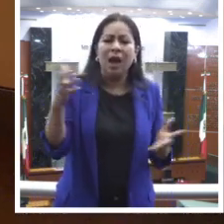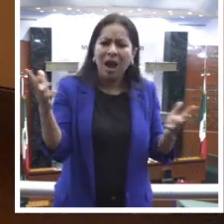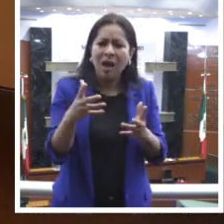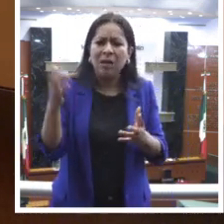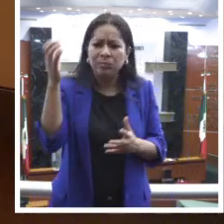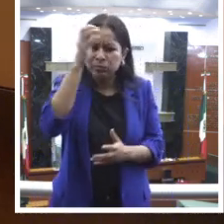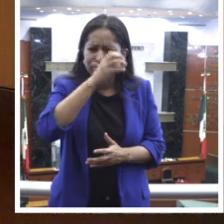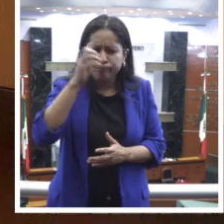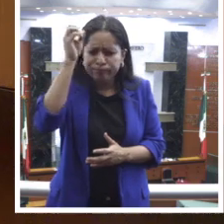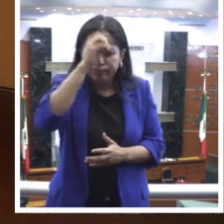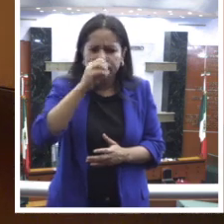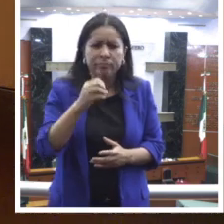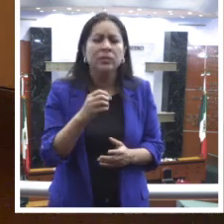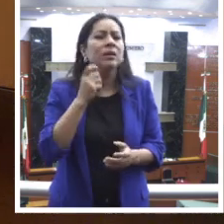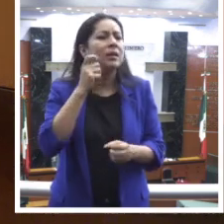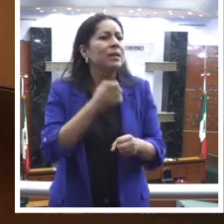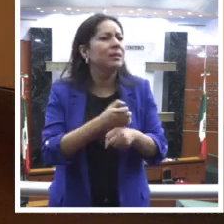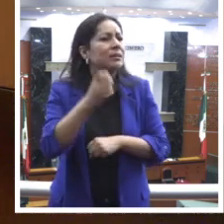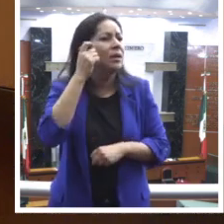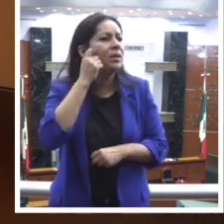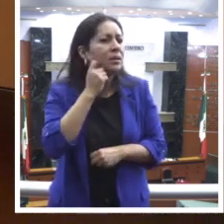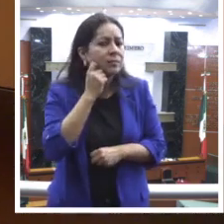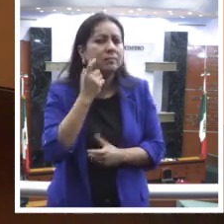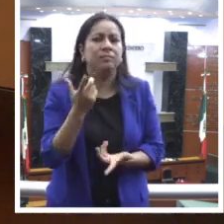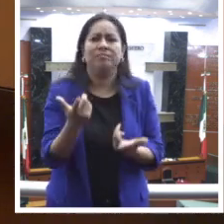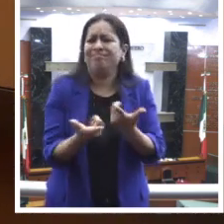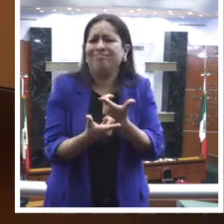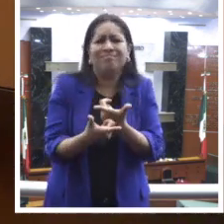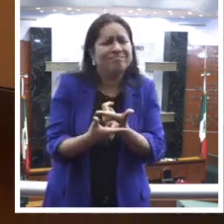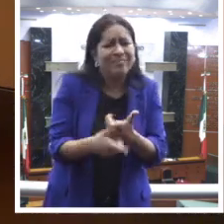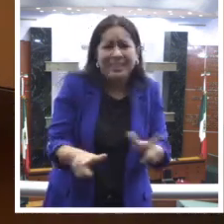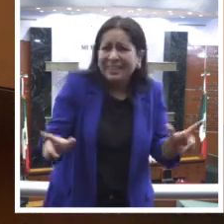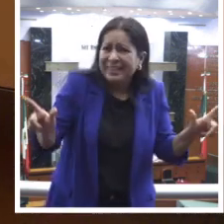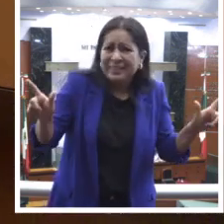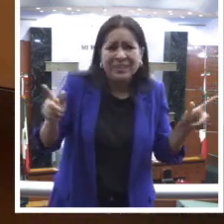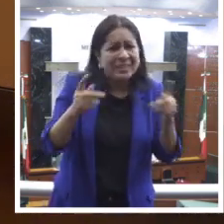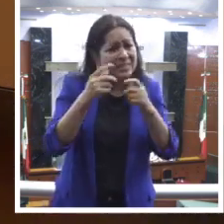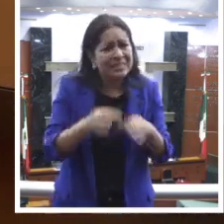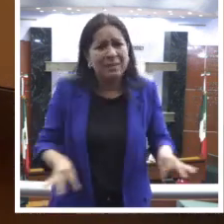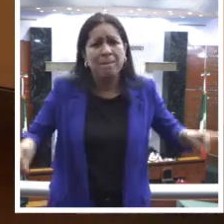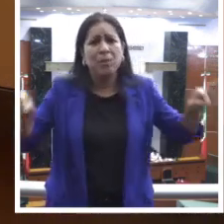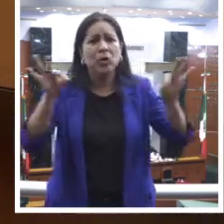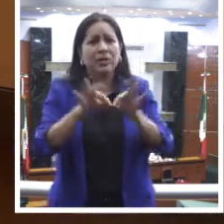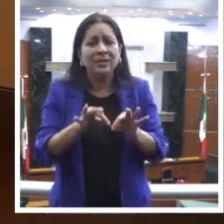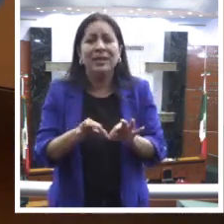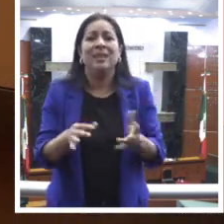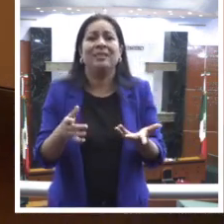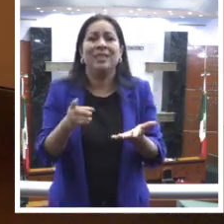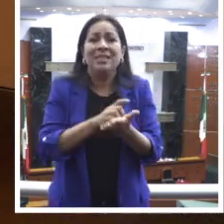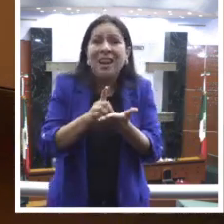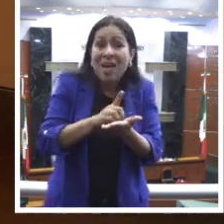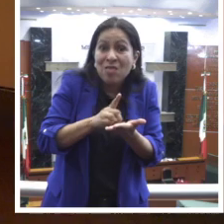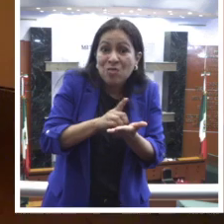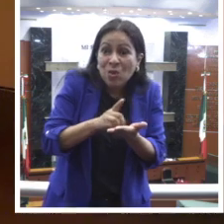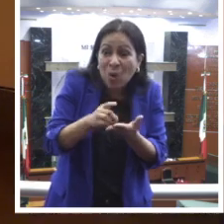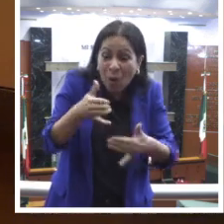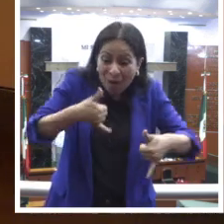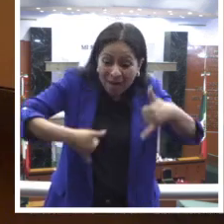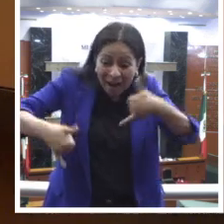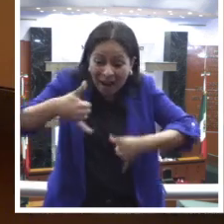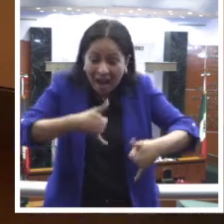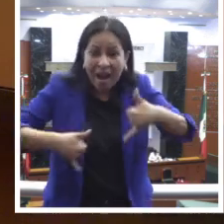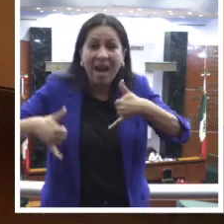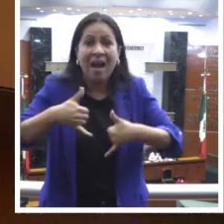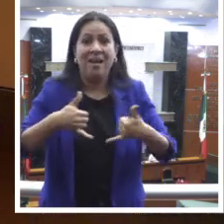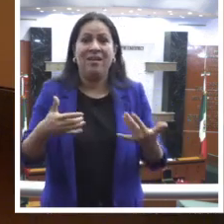reflexión por Guerrero independientemente que es muy importante el tema del fentanilo que